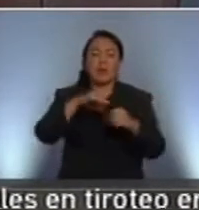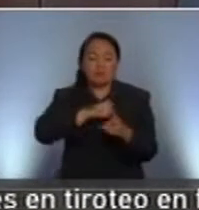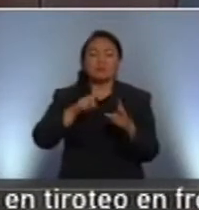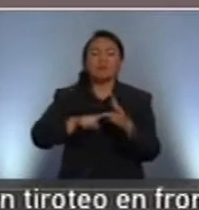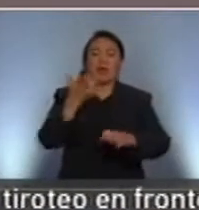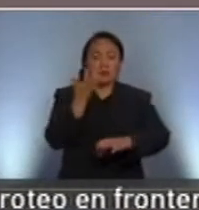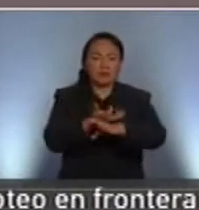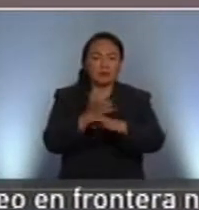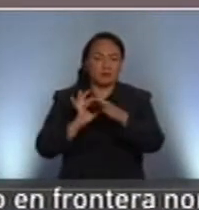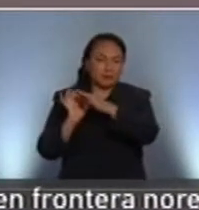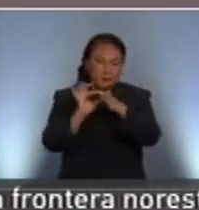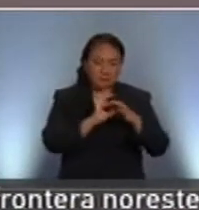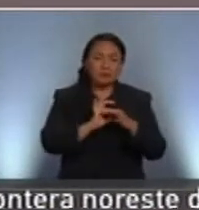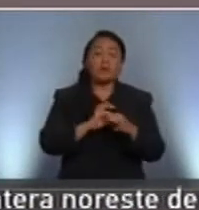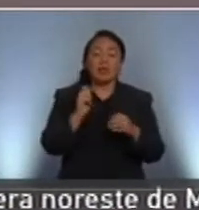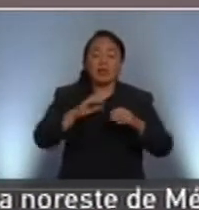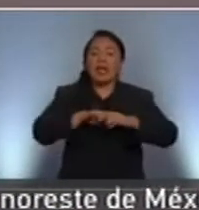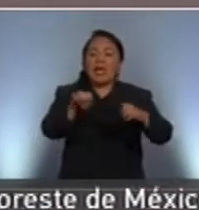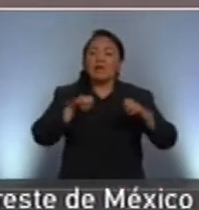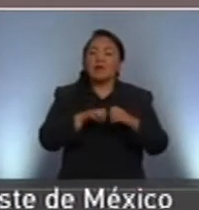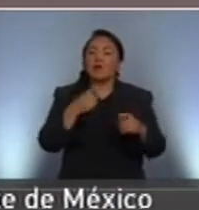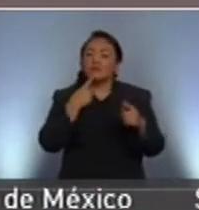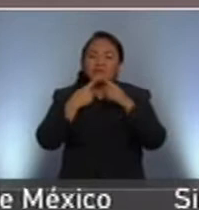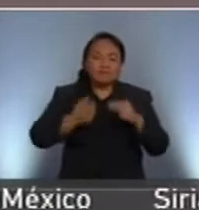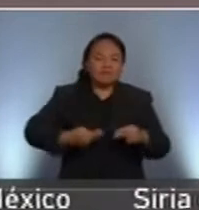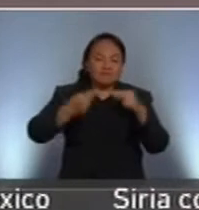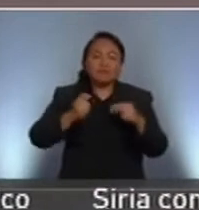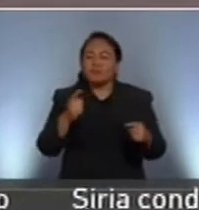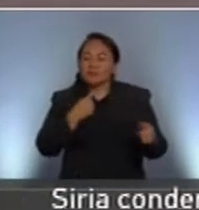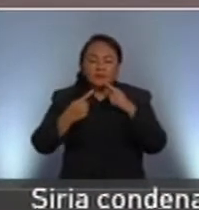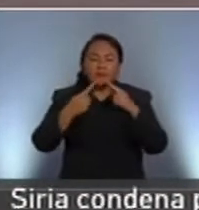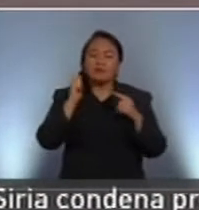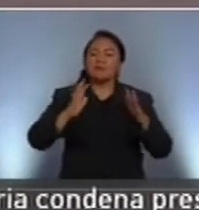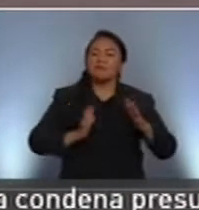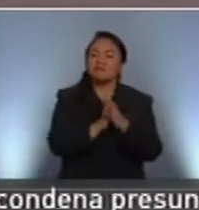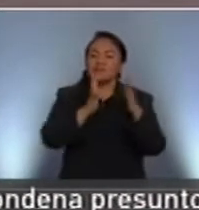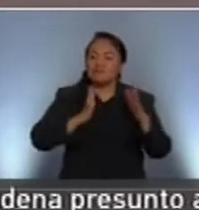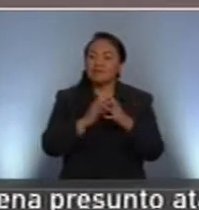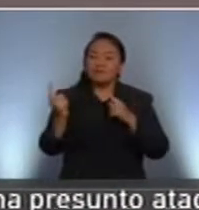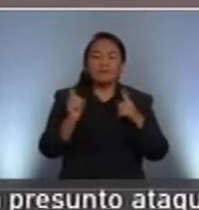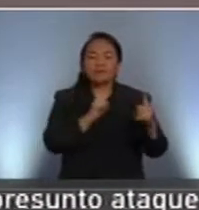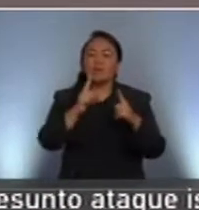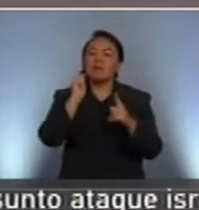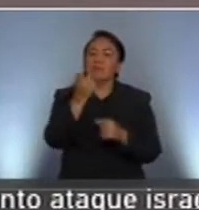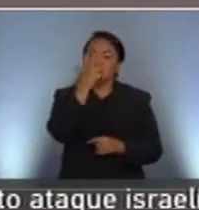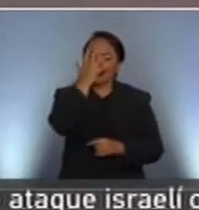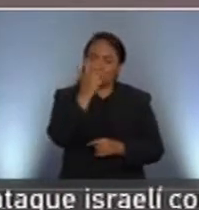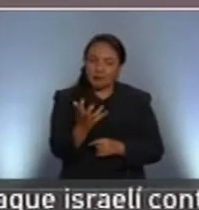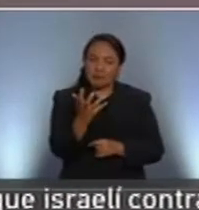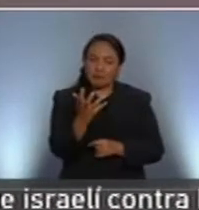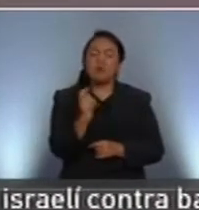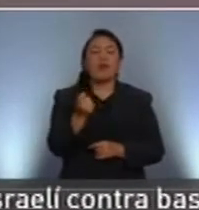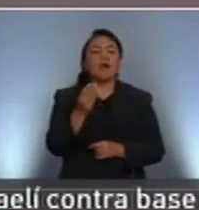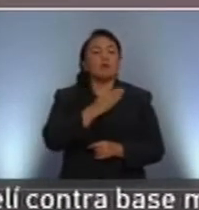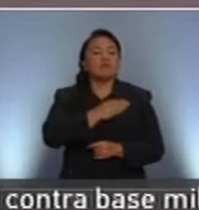país. El equipo negociador tiene indicaciones precisas de participar en este proceso con seriedad, con